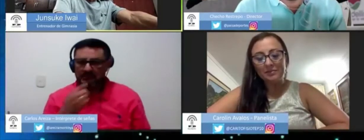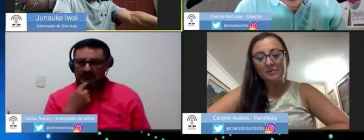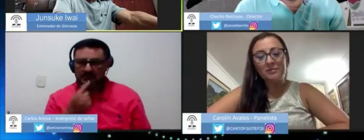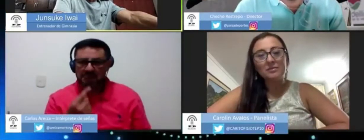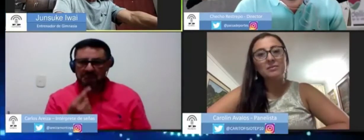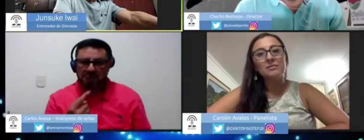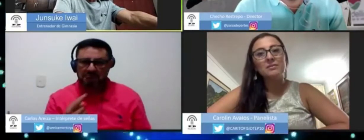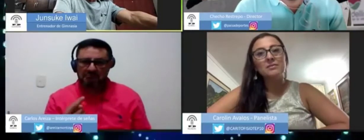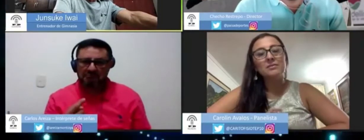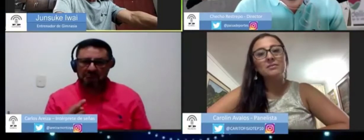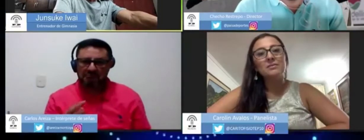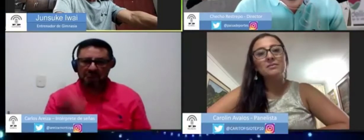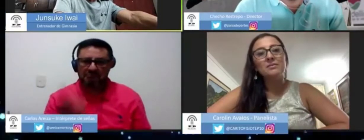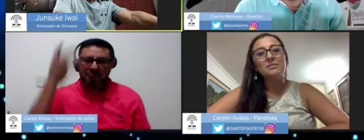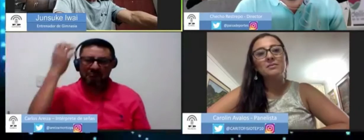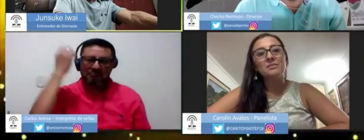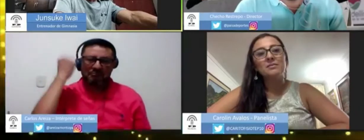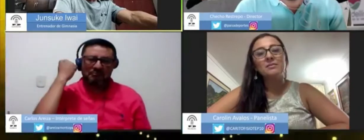aquella época,